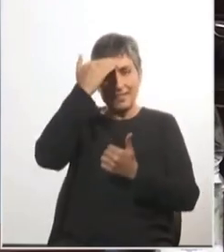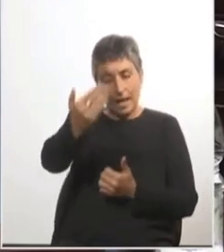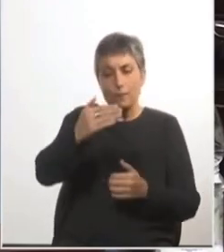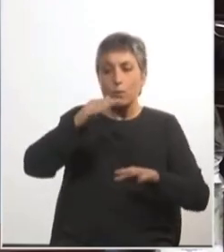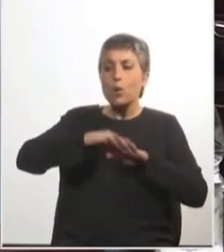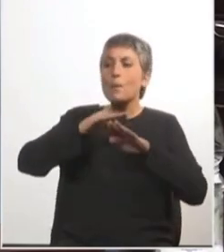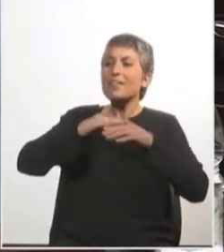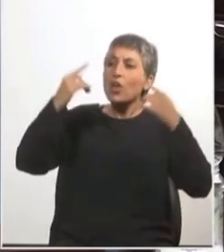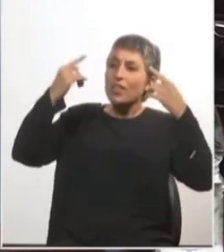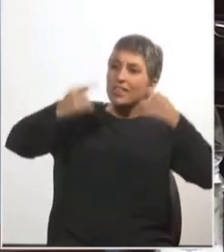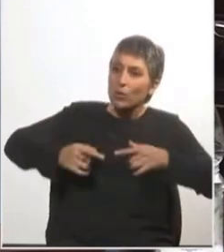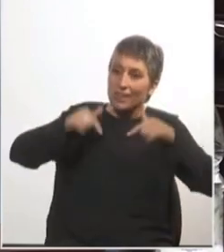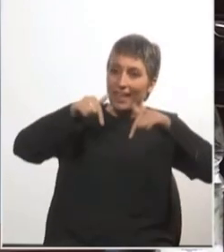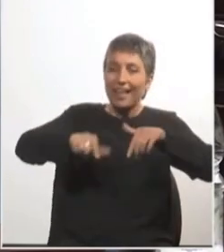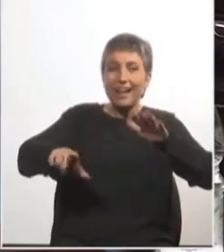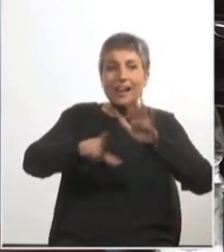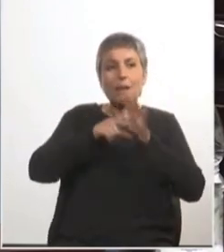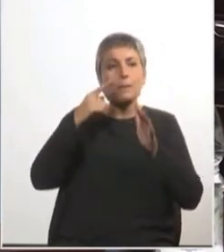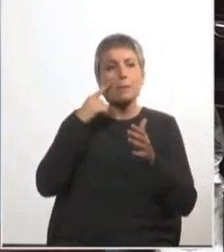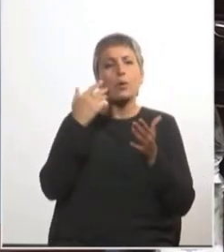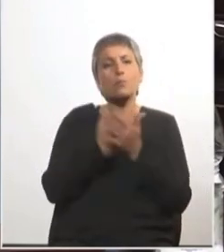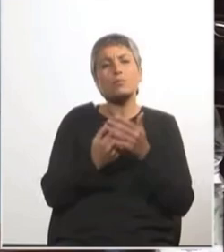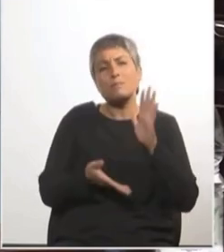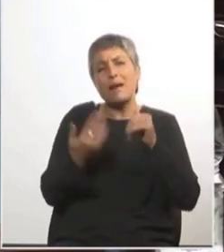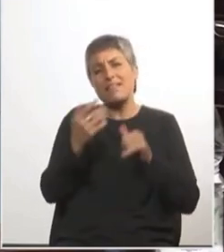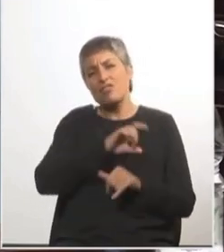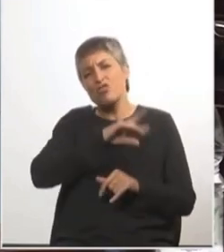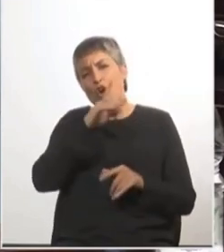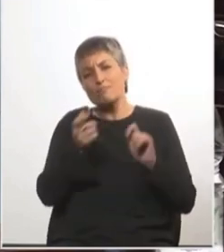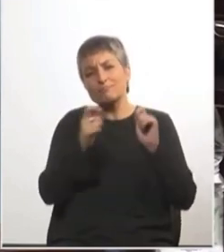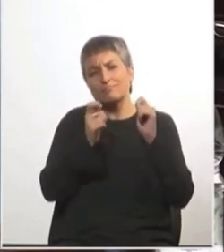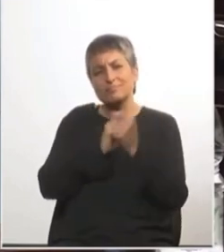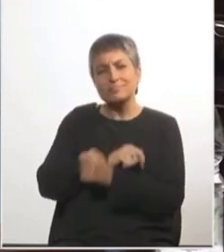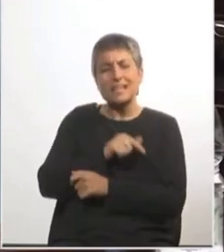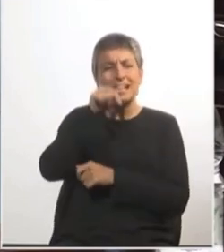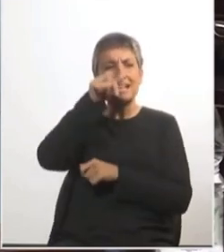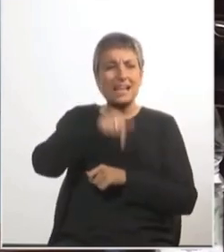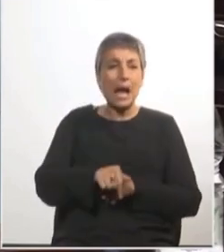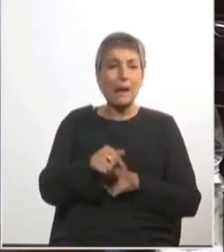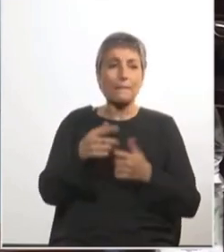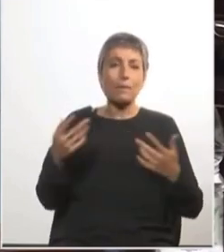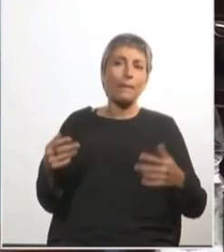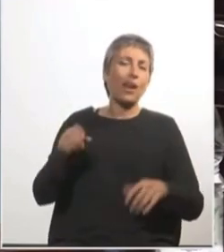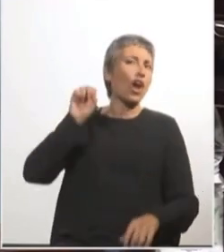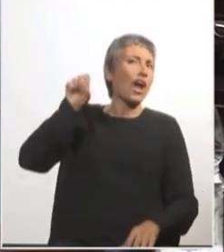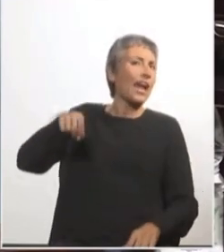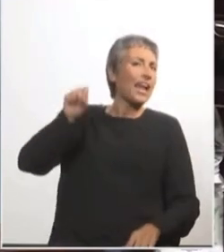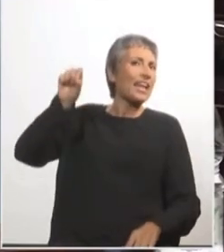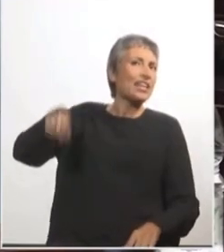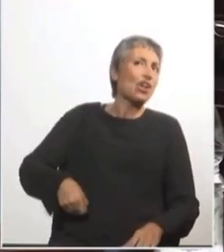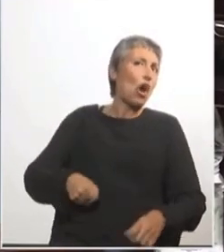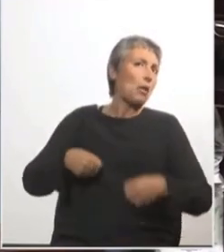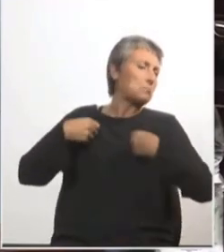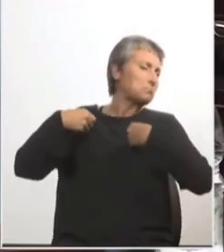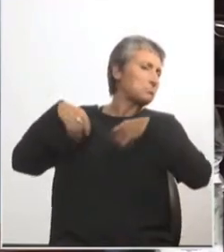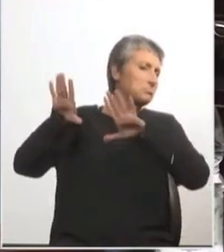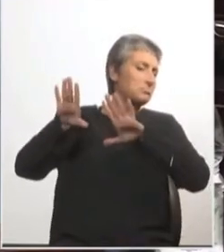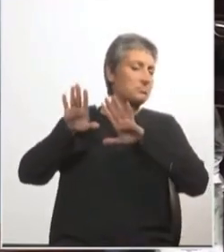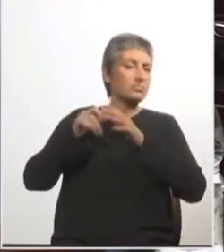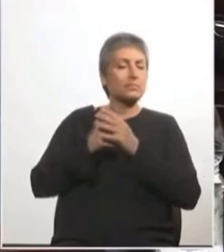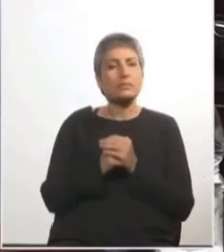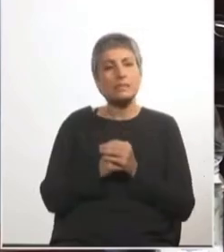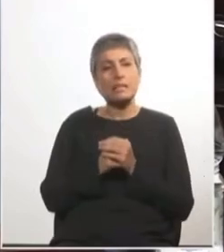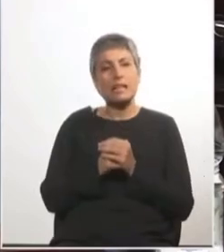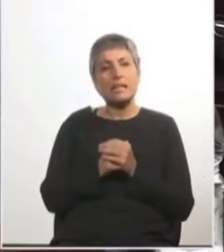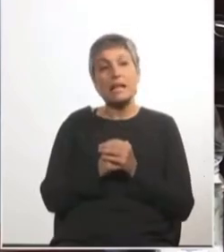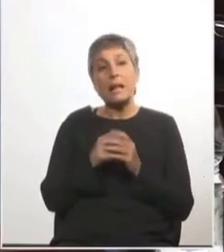esta ley, propuso más de una docena de modificaciones que fueron ignoradas olímpicamente,